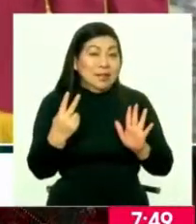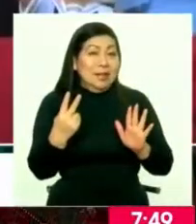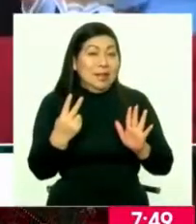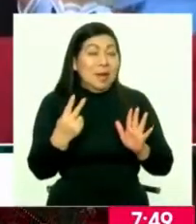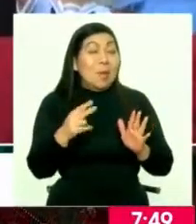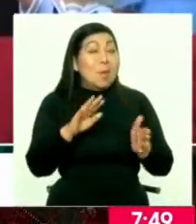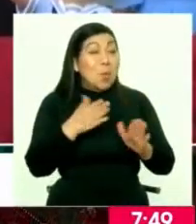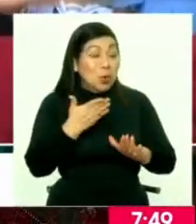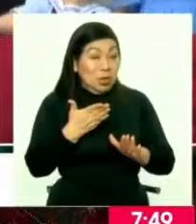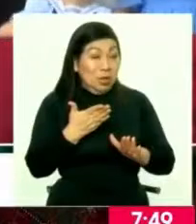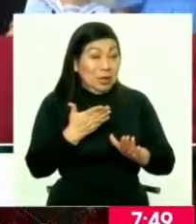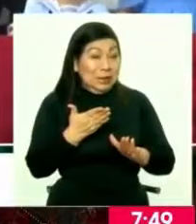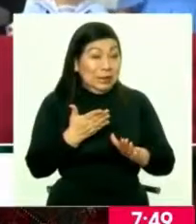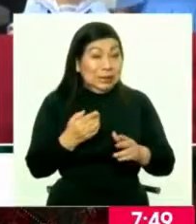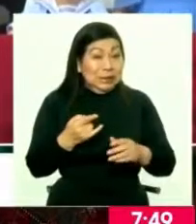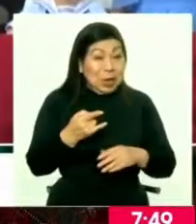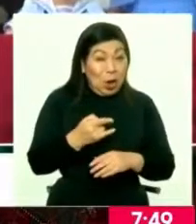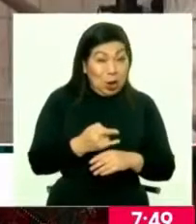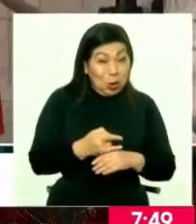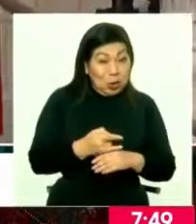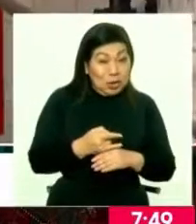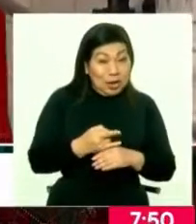también. ¿Esto le puede jugar en contra?